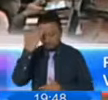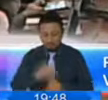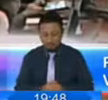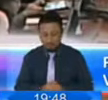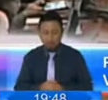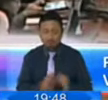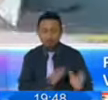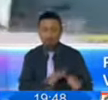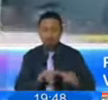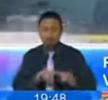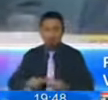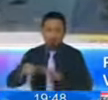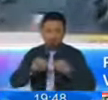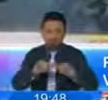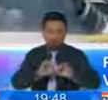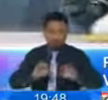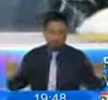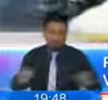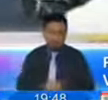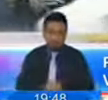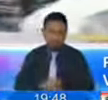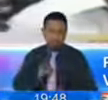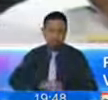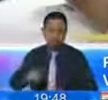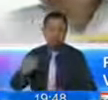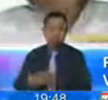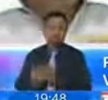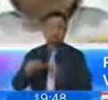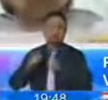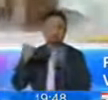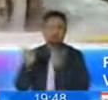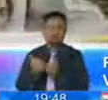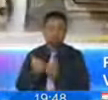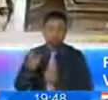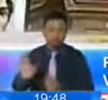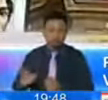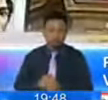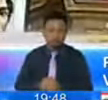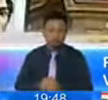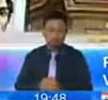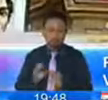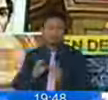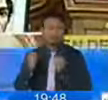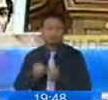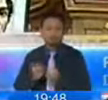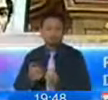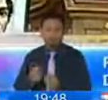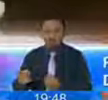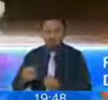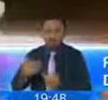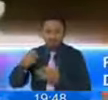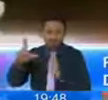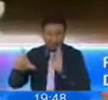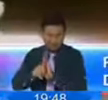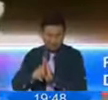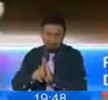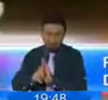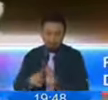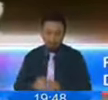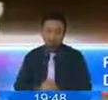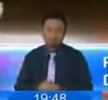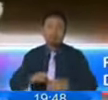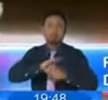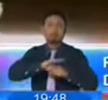orden democrático, debido a que califican la conformación de la Asamblea Constituyente como un organismo carente de legitimidad. El